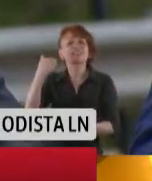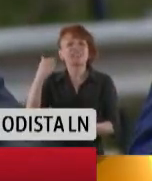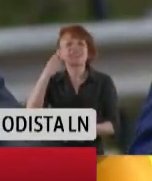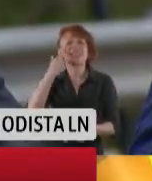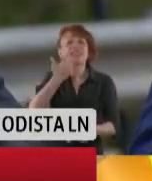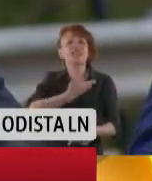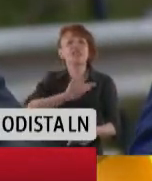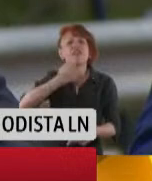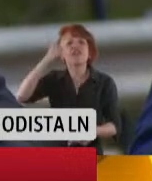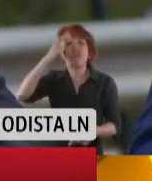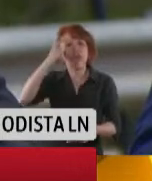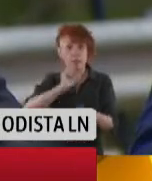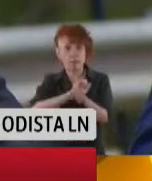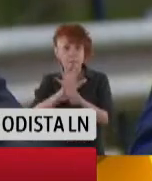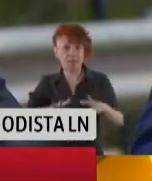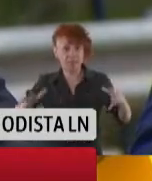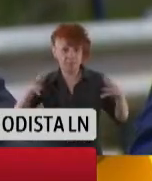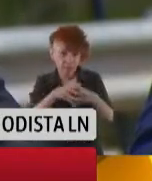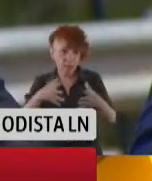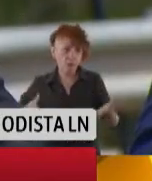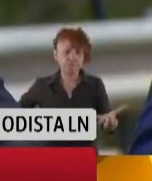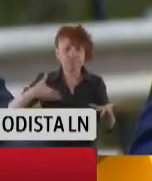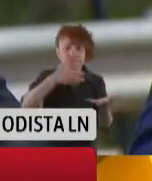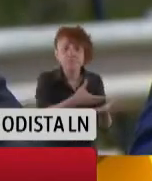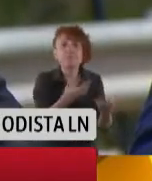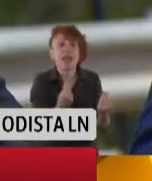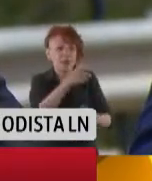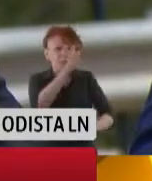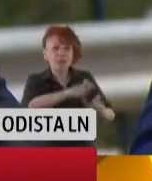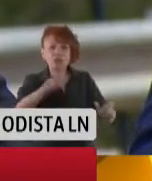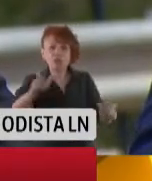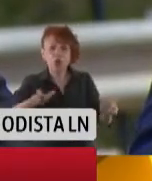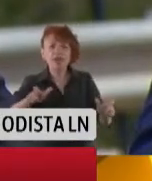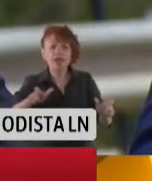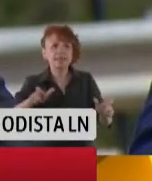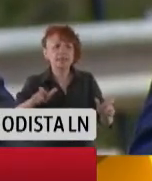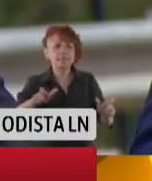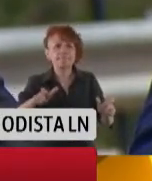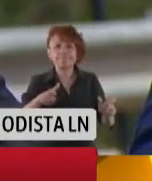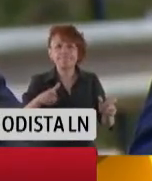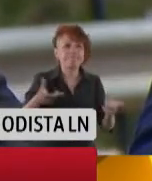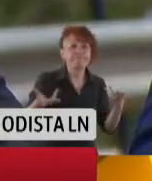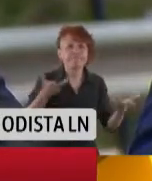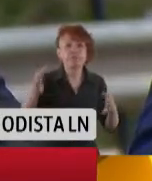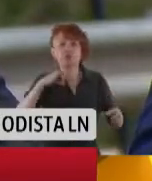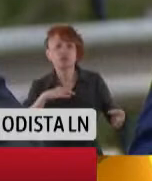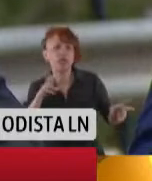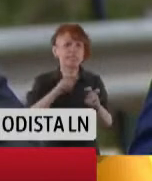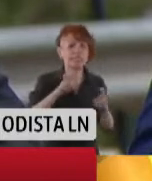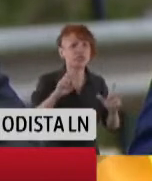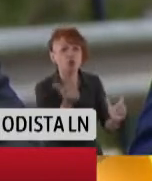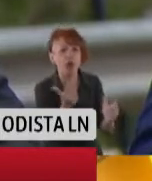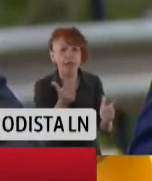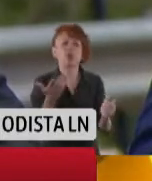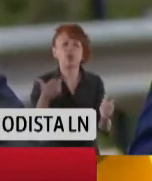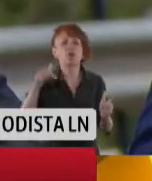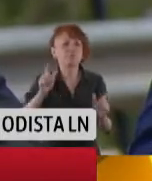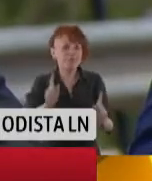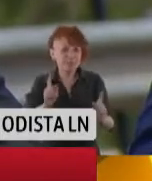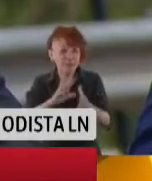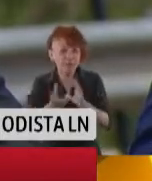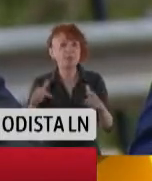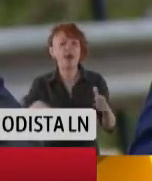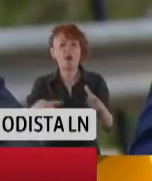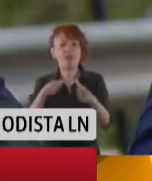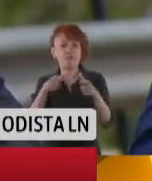amistades regionales, ¿no? Él juega esa dualidad todo el tiempo. Pero Cristina, te decía, va a seguir con esta agenda judicial,